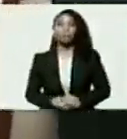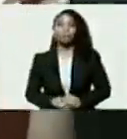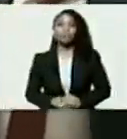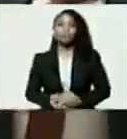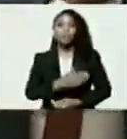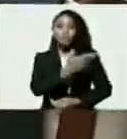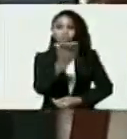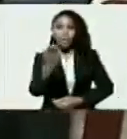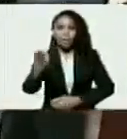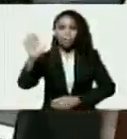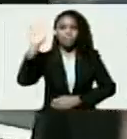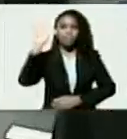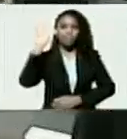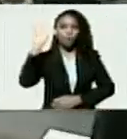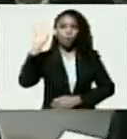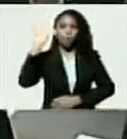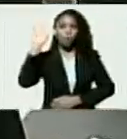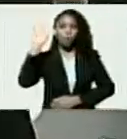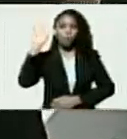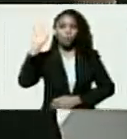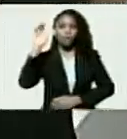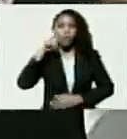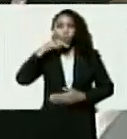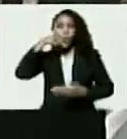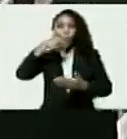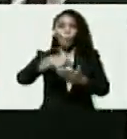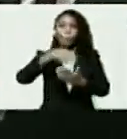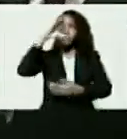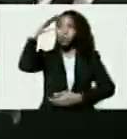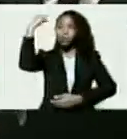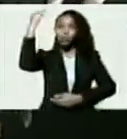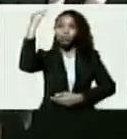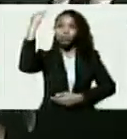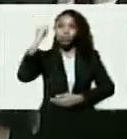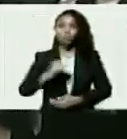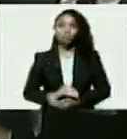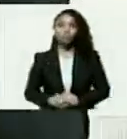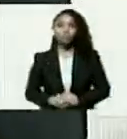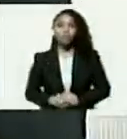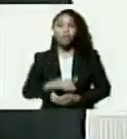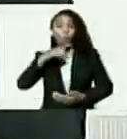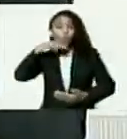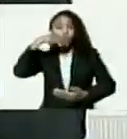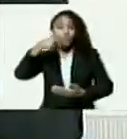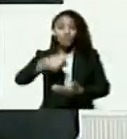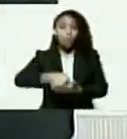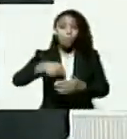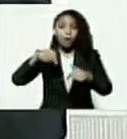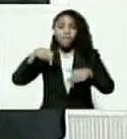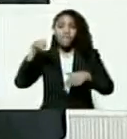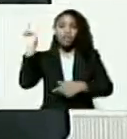Juran ustedes en el nombre de Dios y en el nombre de Venezuela